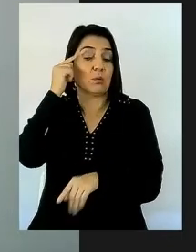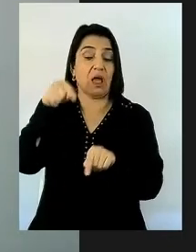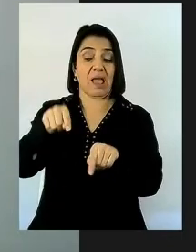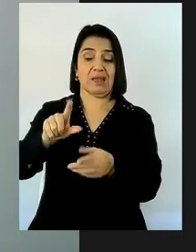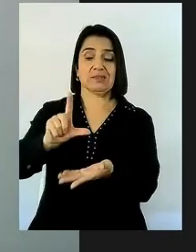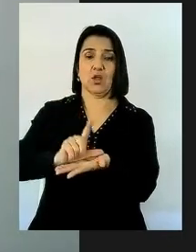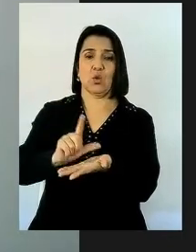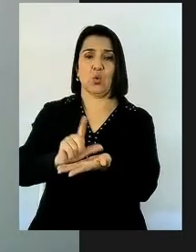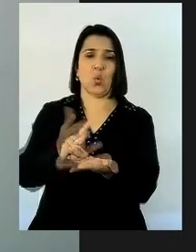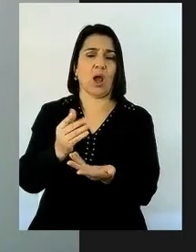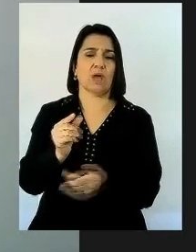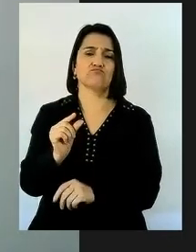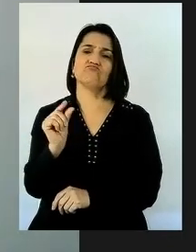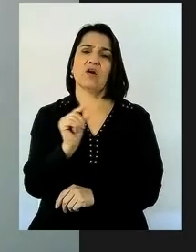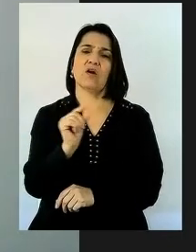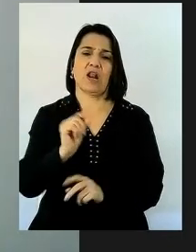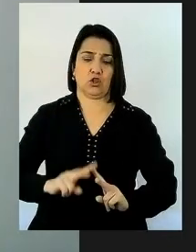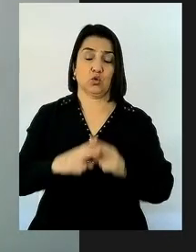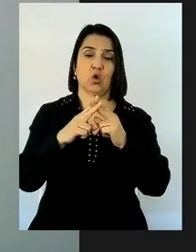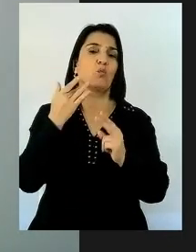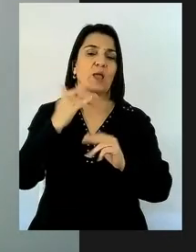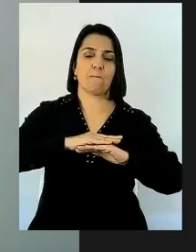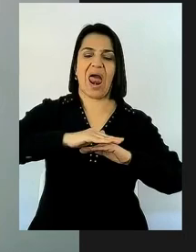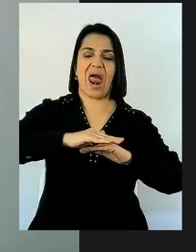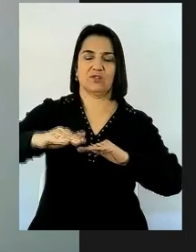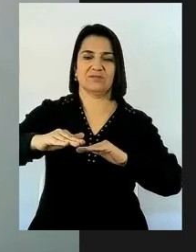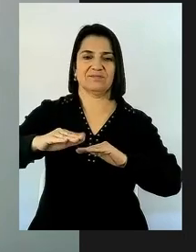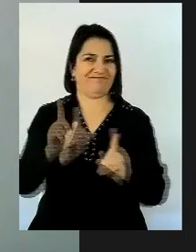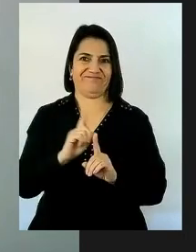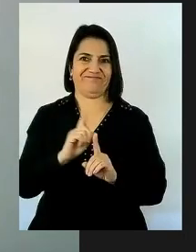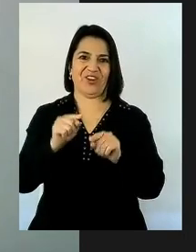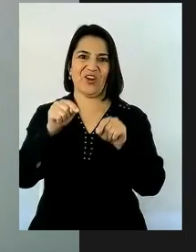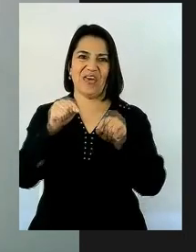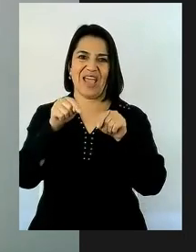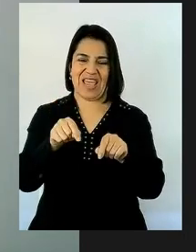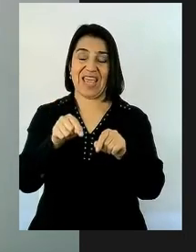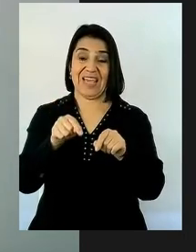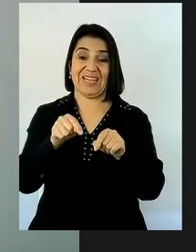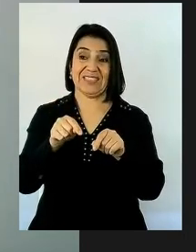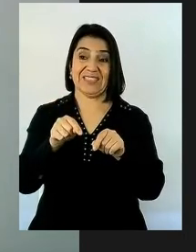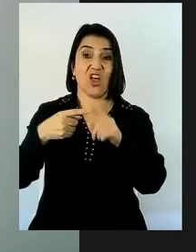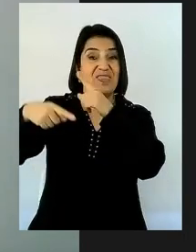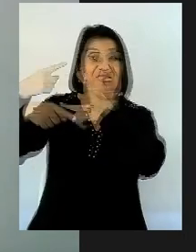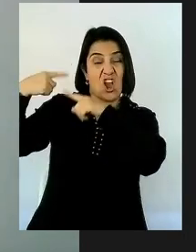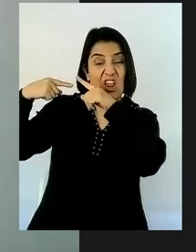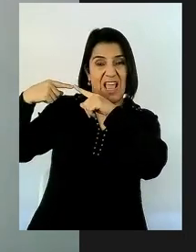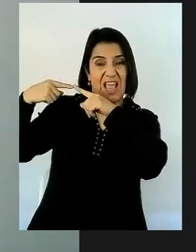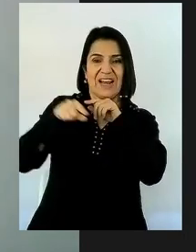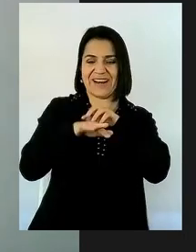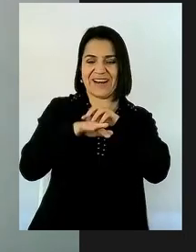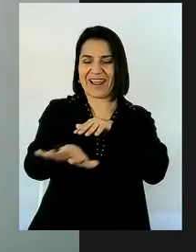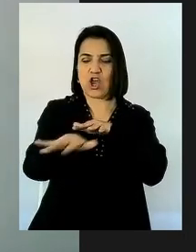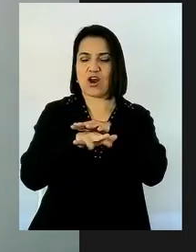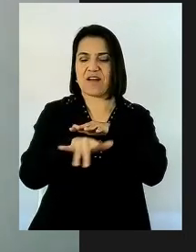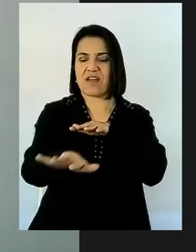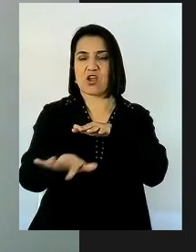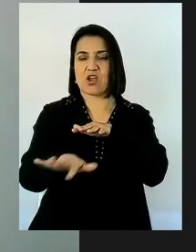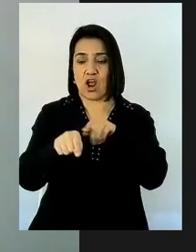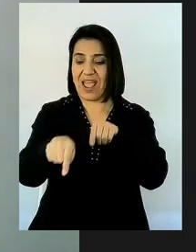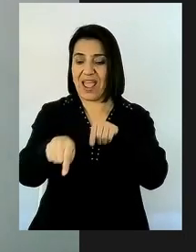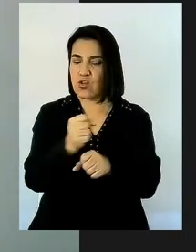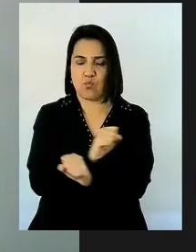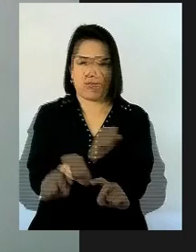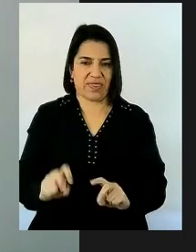plano. No, ese era un lecho histórico de río. No se puede construir ahí, no se puede arriesgar las vidas solo por el